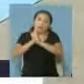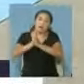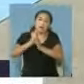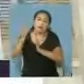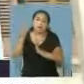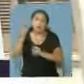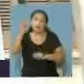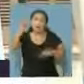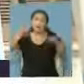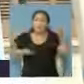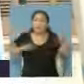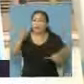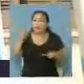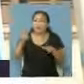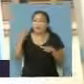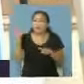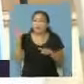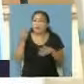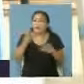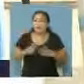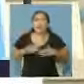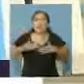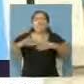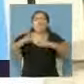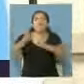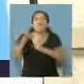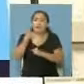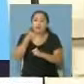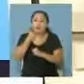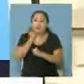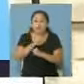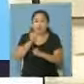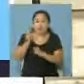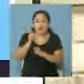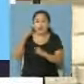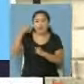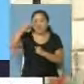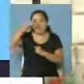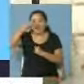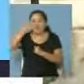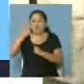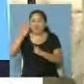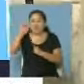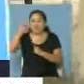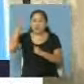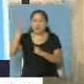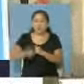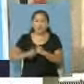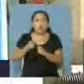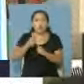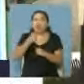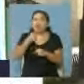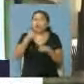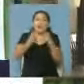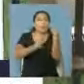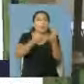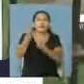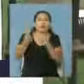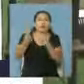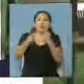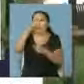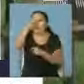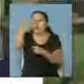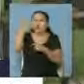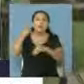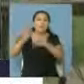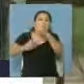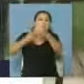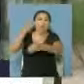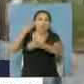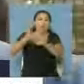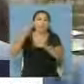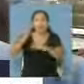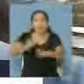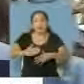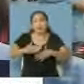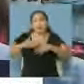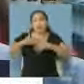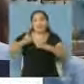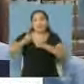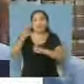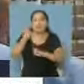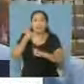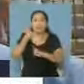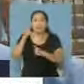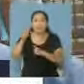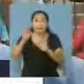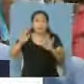escuchen la voz del pueblo, que la mayoría está a favor de la vida, que es el 70% en todas las encuestas nacionales que se llevan adelante, está a favor de la